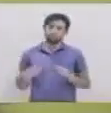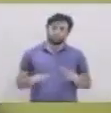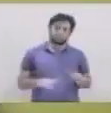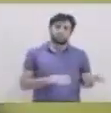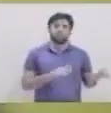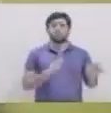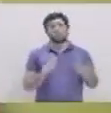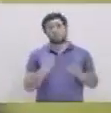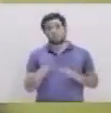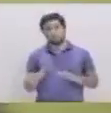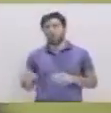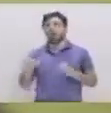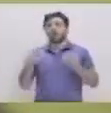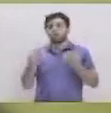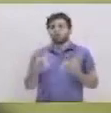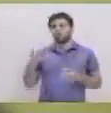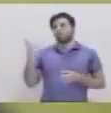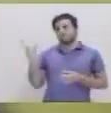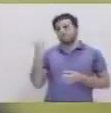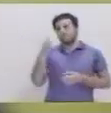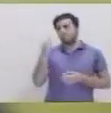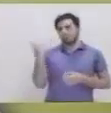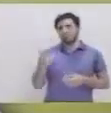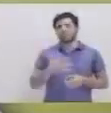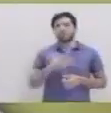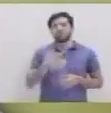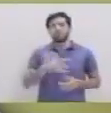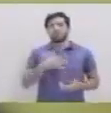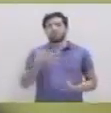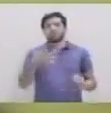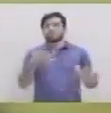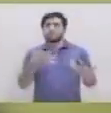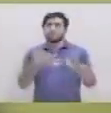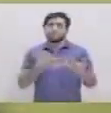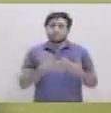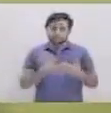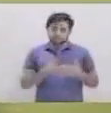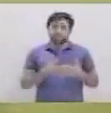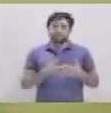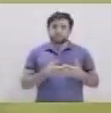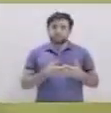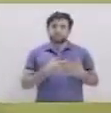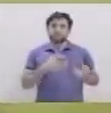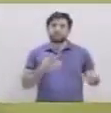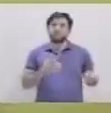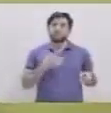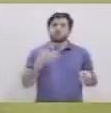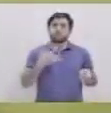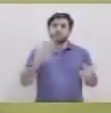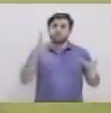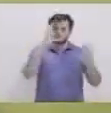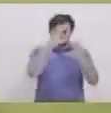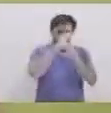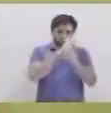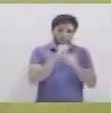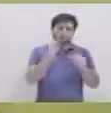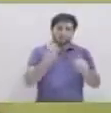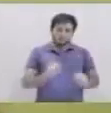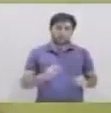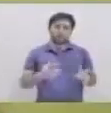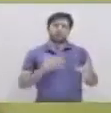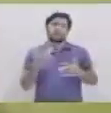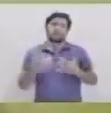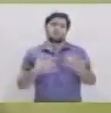Así que tú te concentraste y sentiste que la música estaba un poco oscura, Sí. y que podía